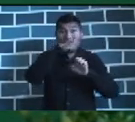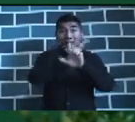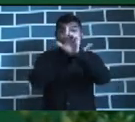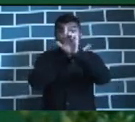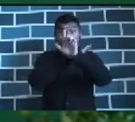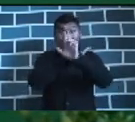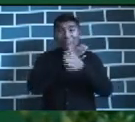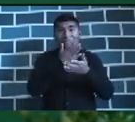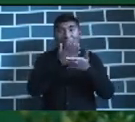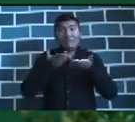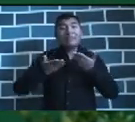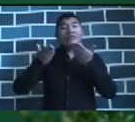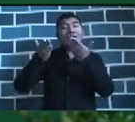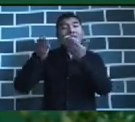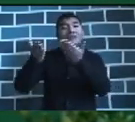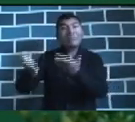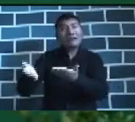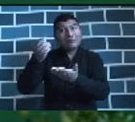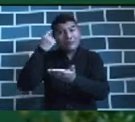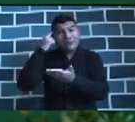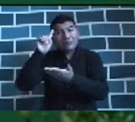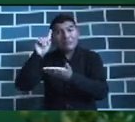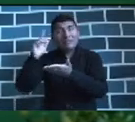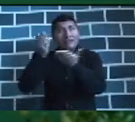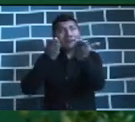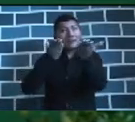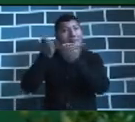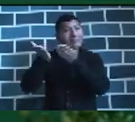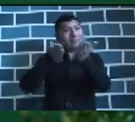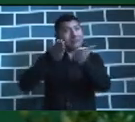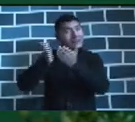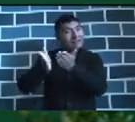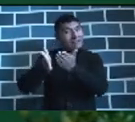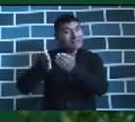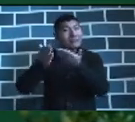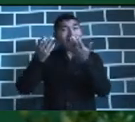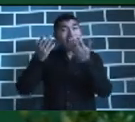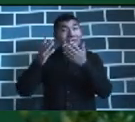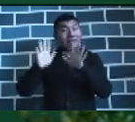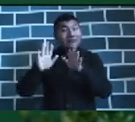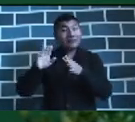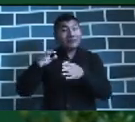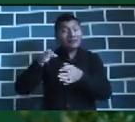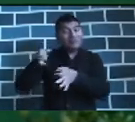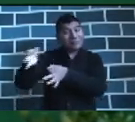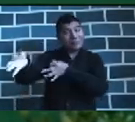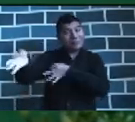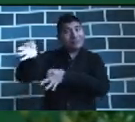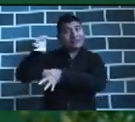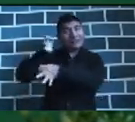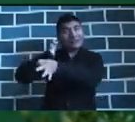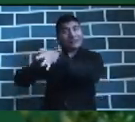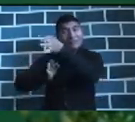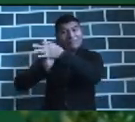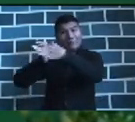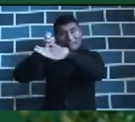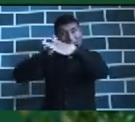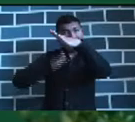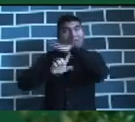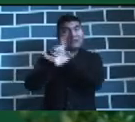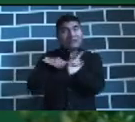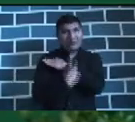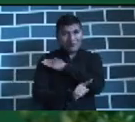le puso para ser su seguidor al que iba a ser su sucesor a eliseo